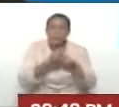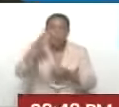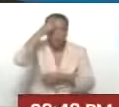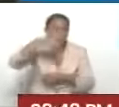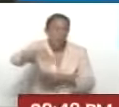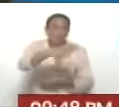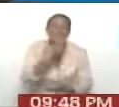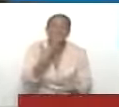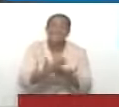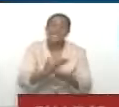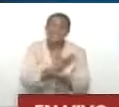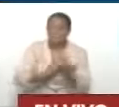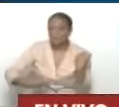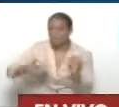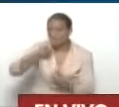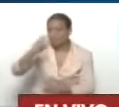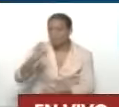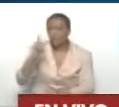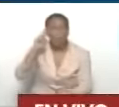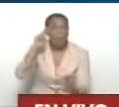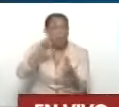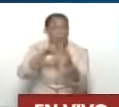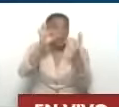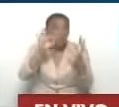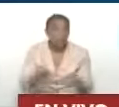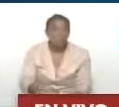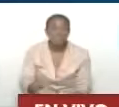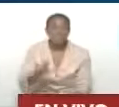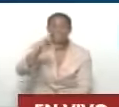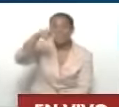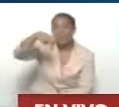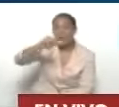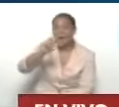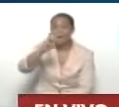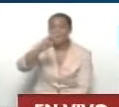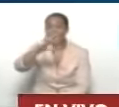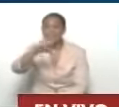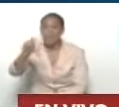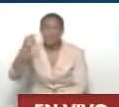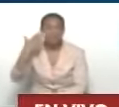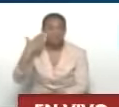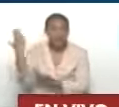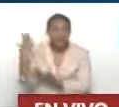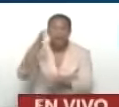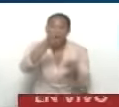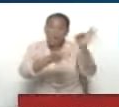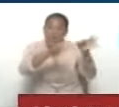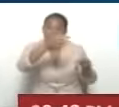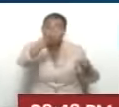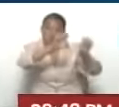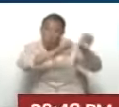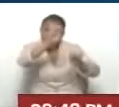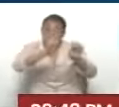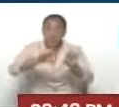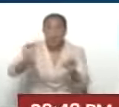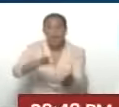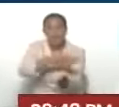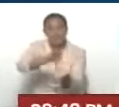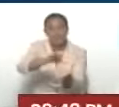Bueno, muchas gracias, presidente. Próximo domingo no se pierda a Camila Fabri de